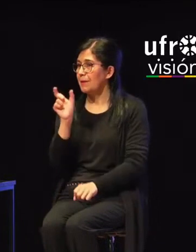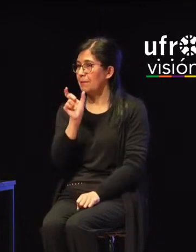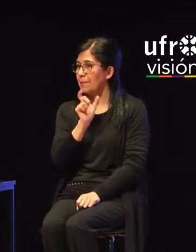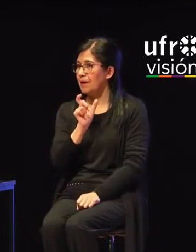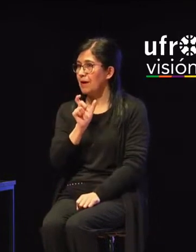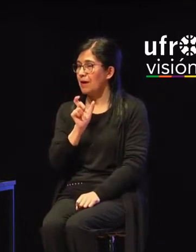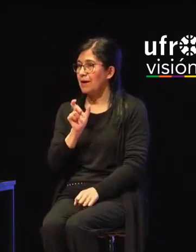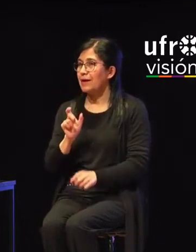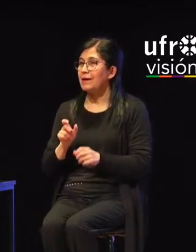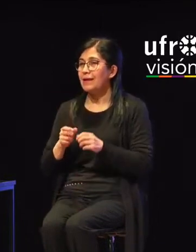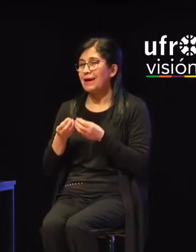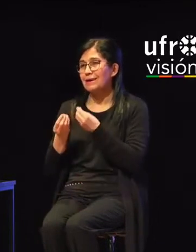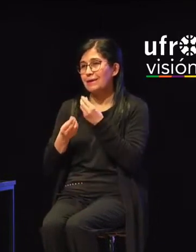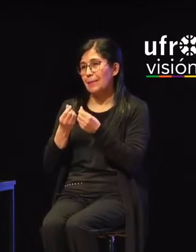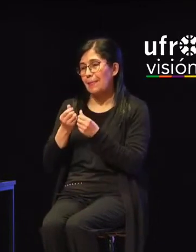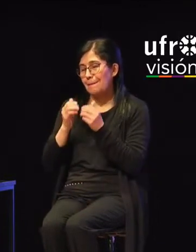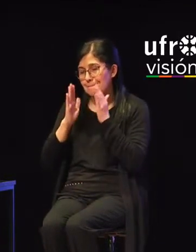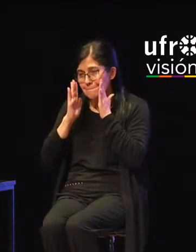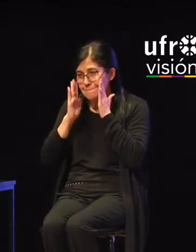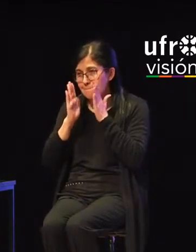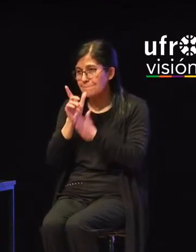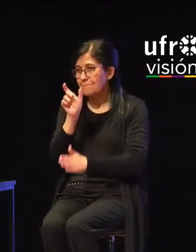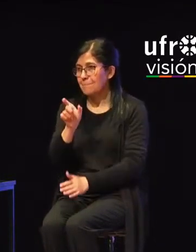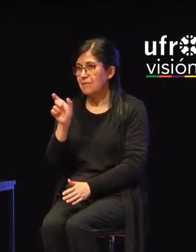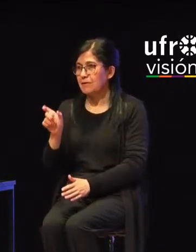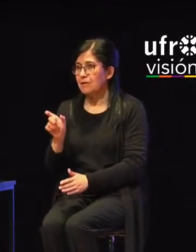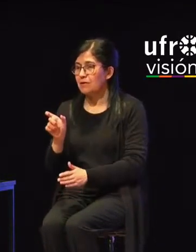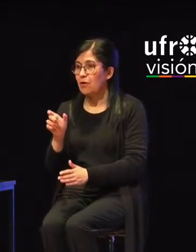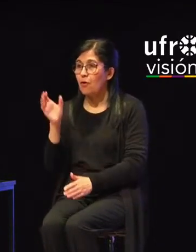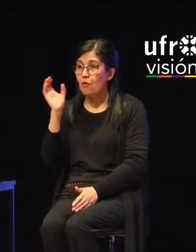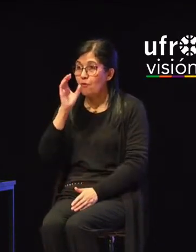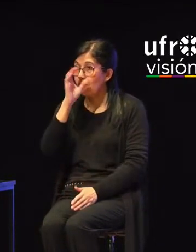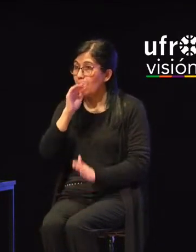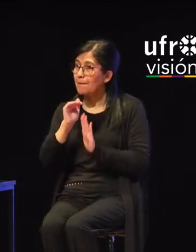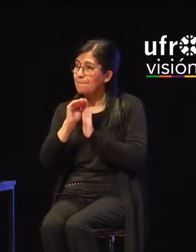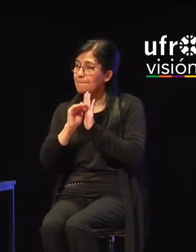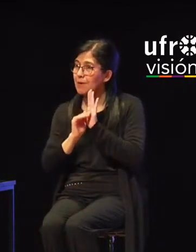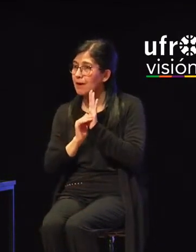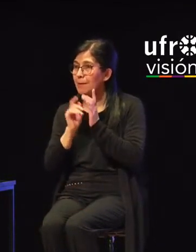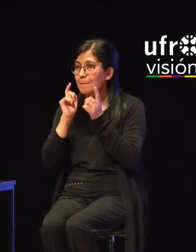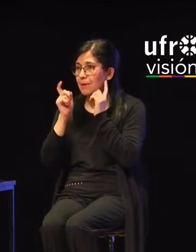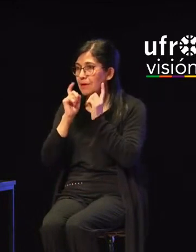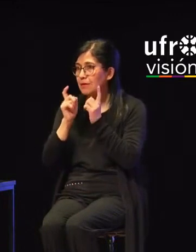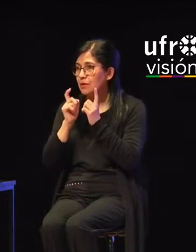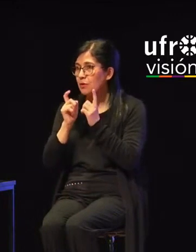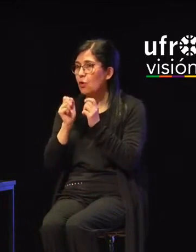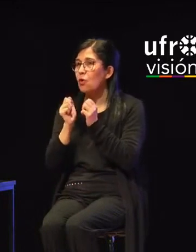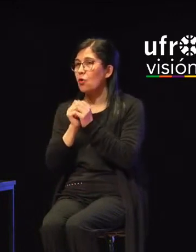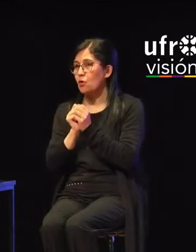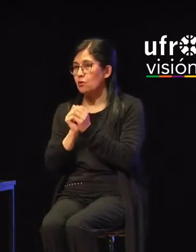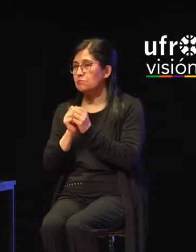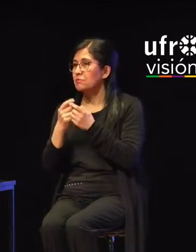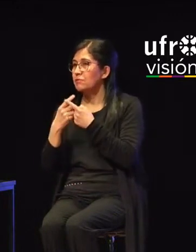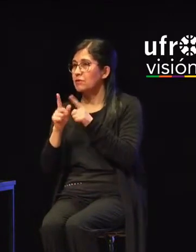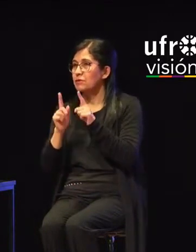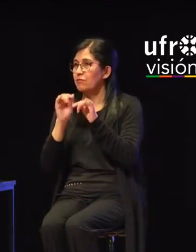del paciente busca minimizar el riesgo de nuestros usuarios a presentar un evento adverso asociado a la atención de